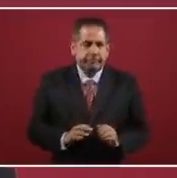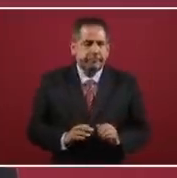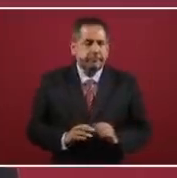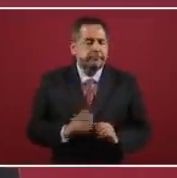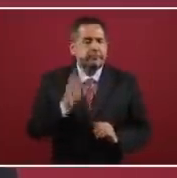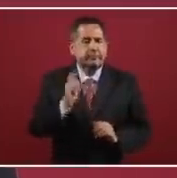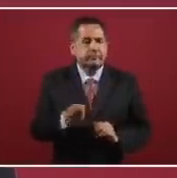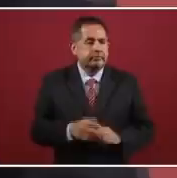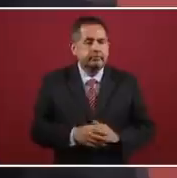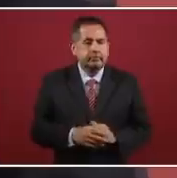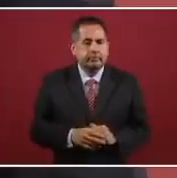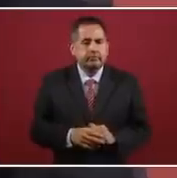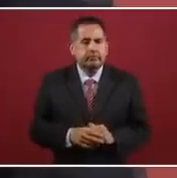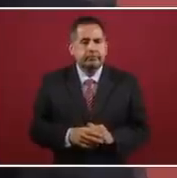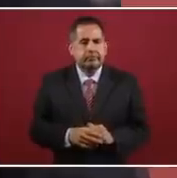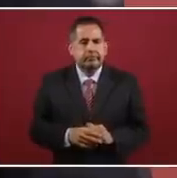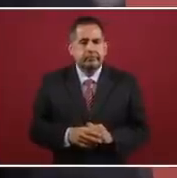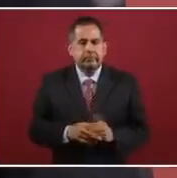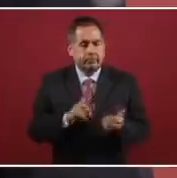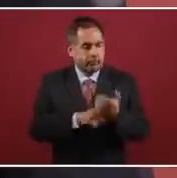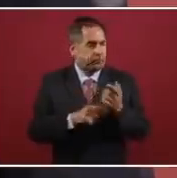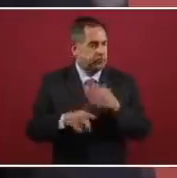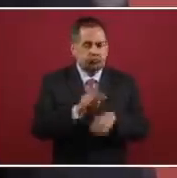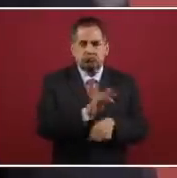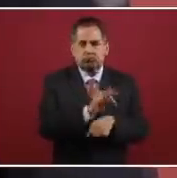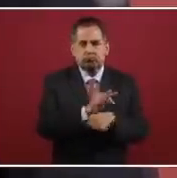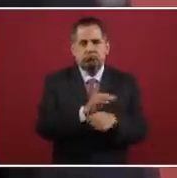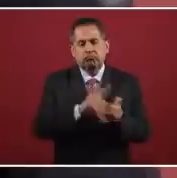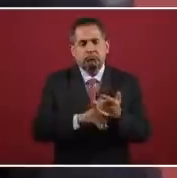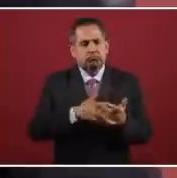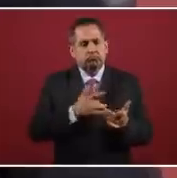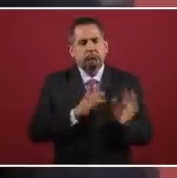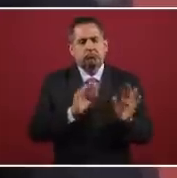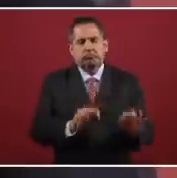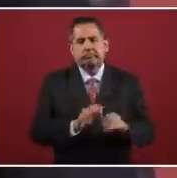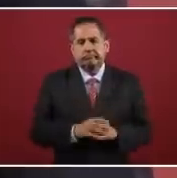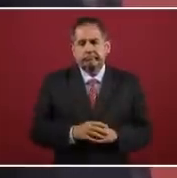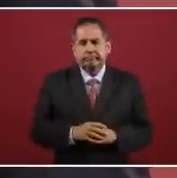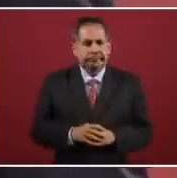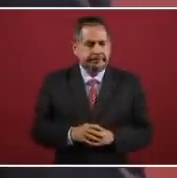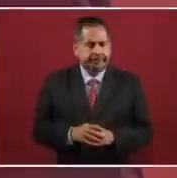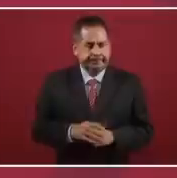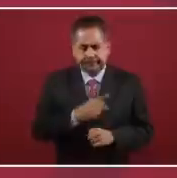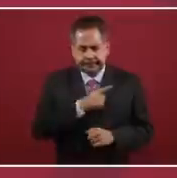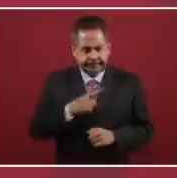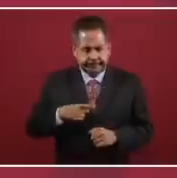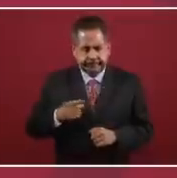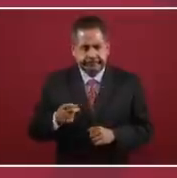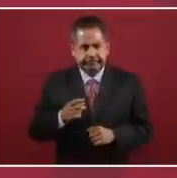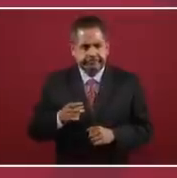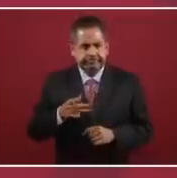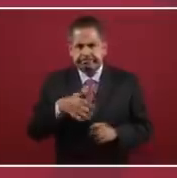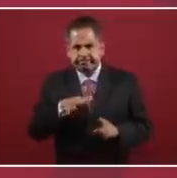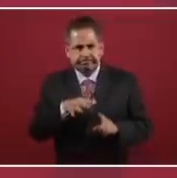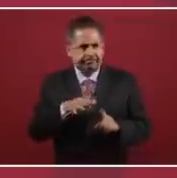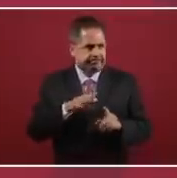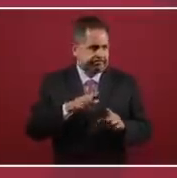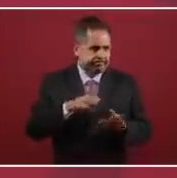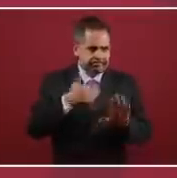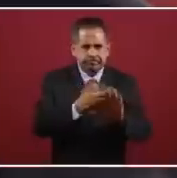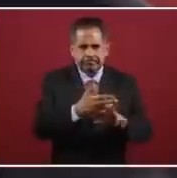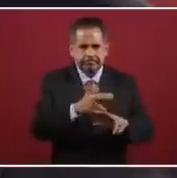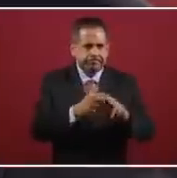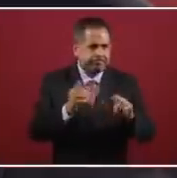que se sientan protegidos, que no hay una persecución, no